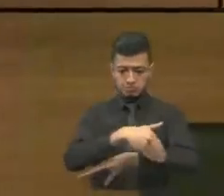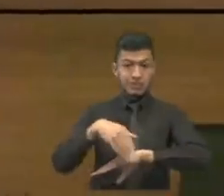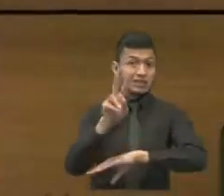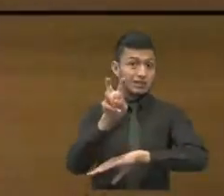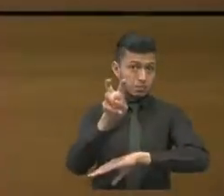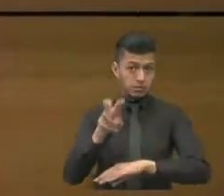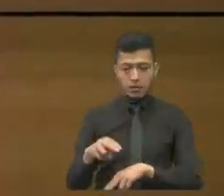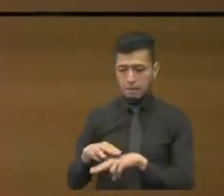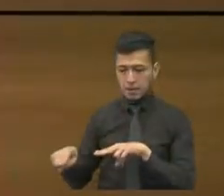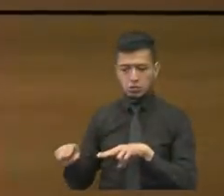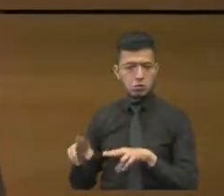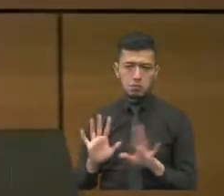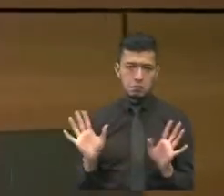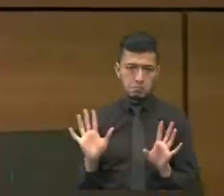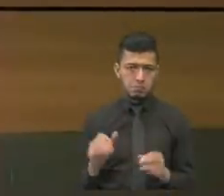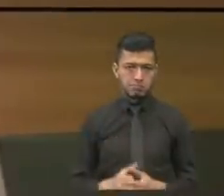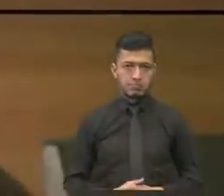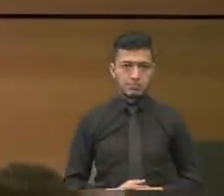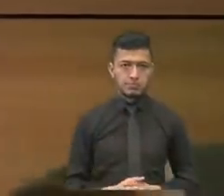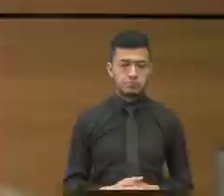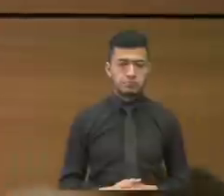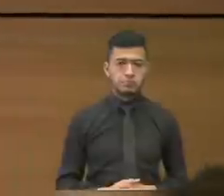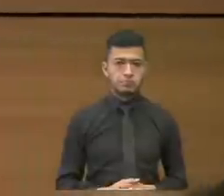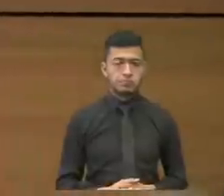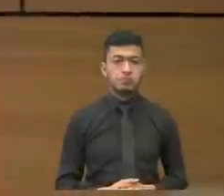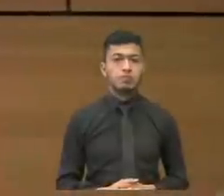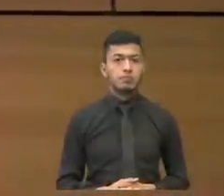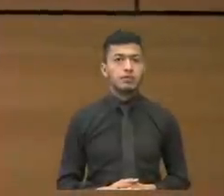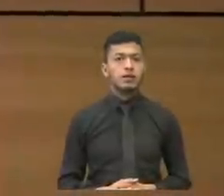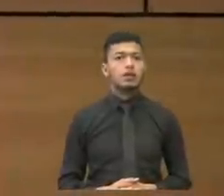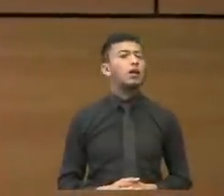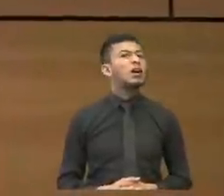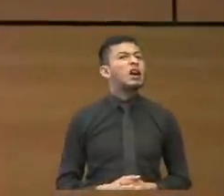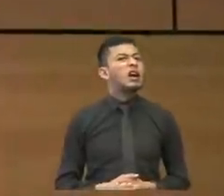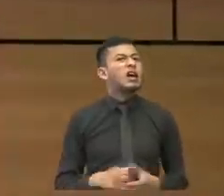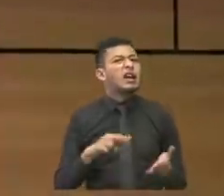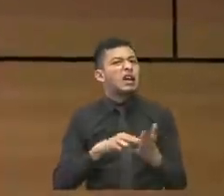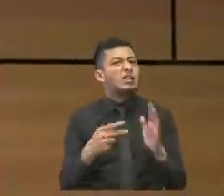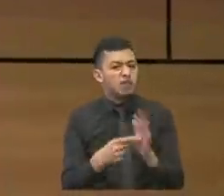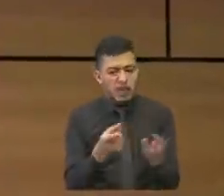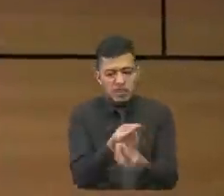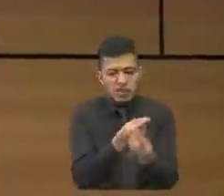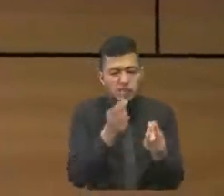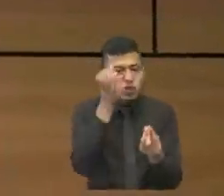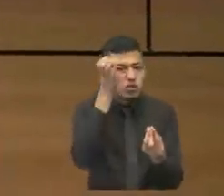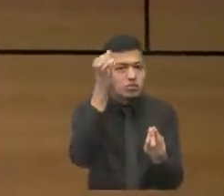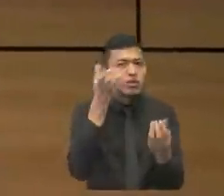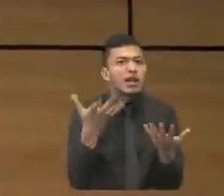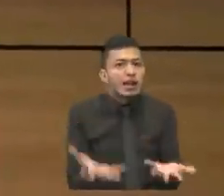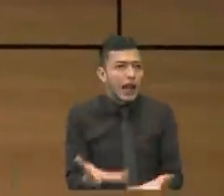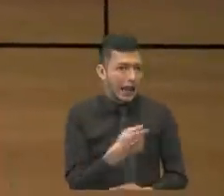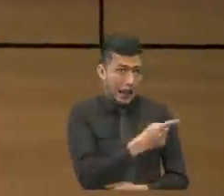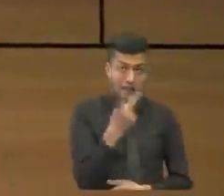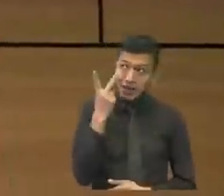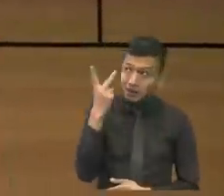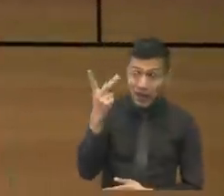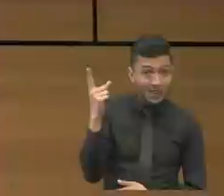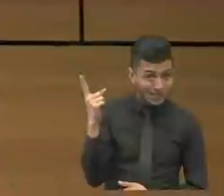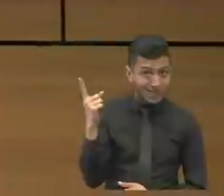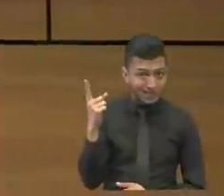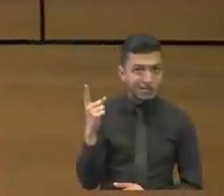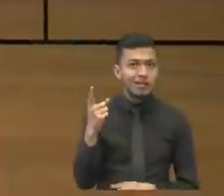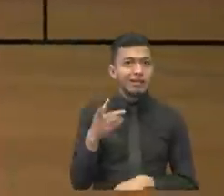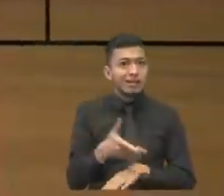De la séptima. ¿Qué es un diseño conceptual? Eso que acabas de ver. Eso que acabas de ver. Eso que acabo de explicarles